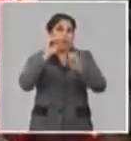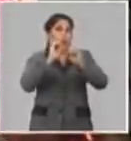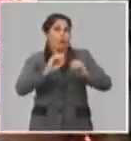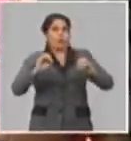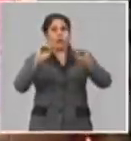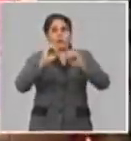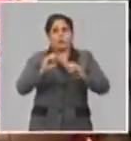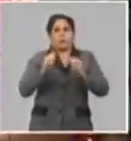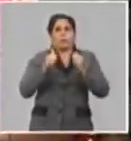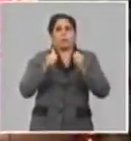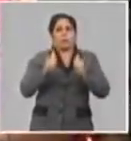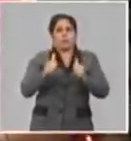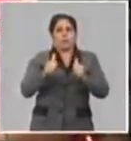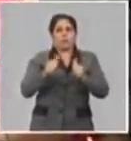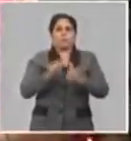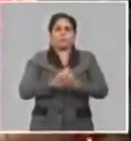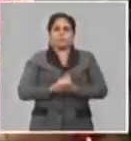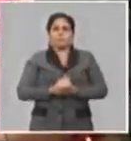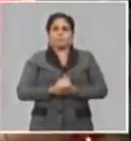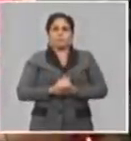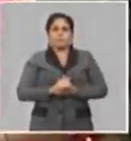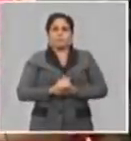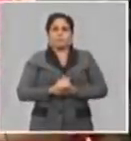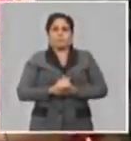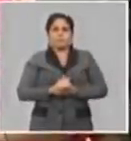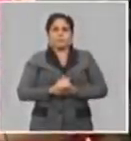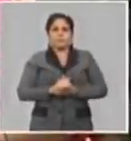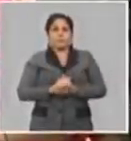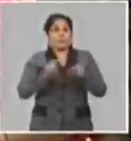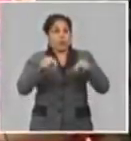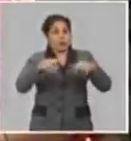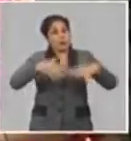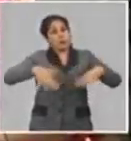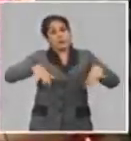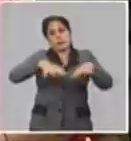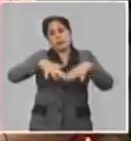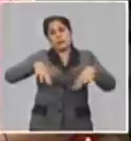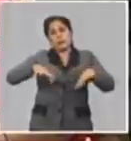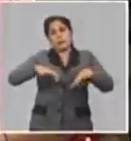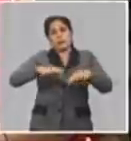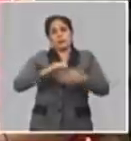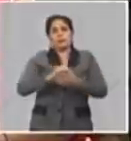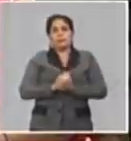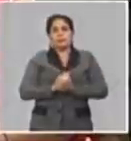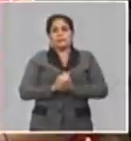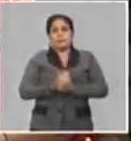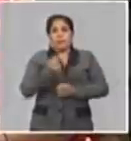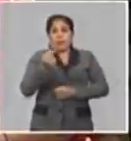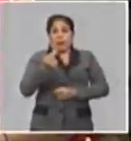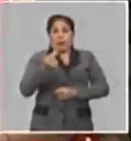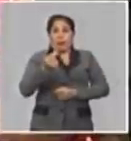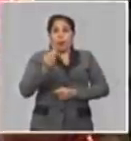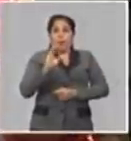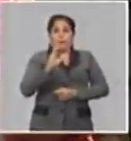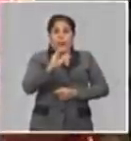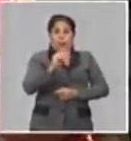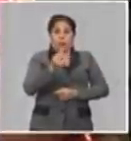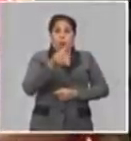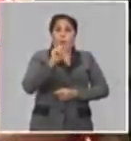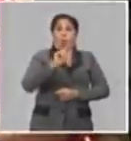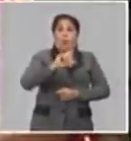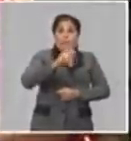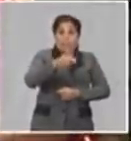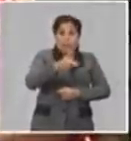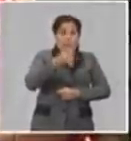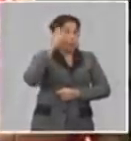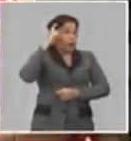las realidades objetivas. En medio de esta situación, los precios de los productos, hay que volverlos